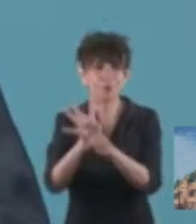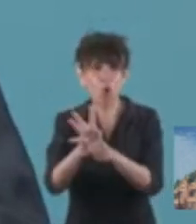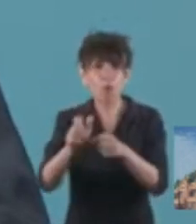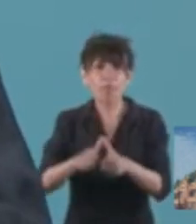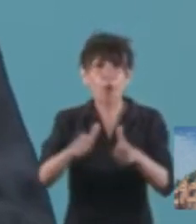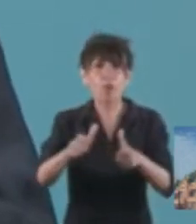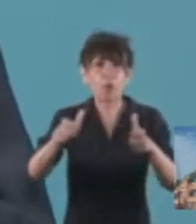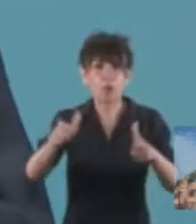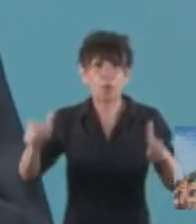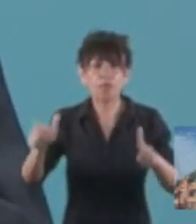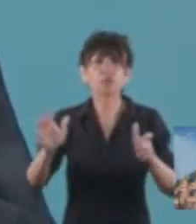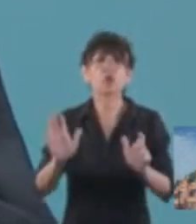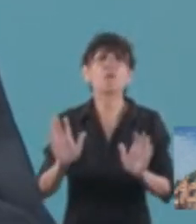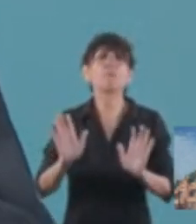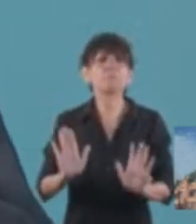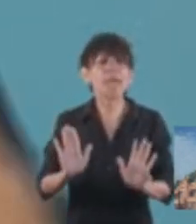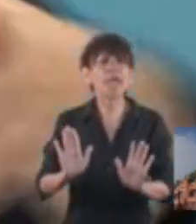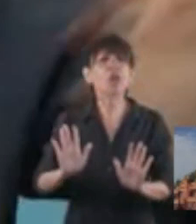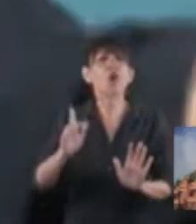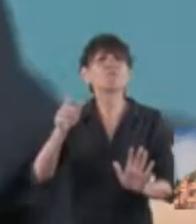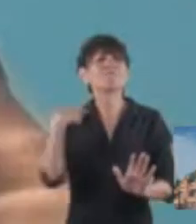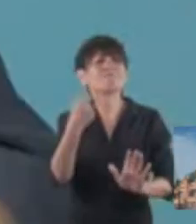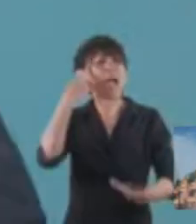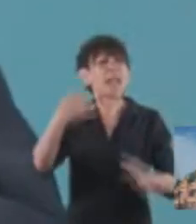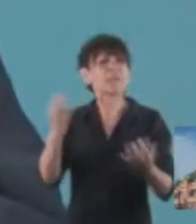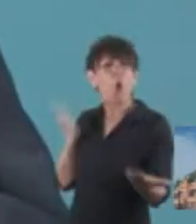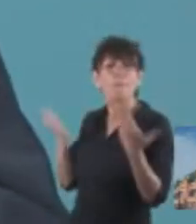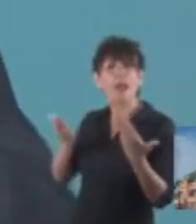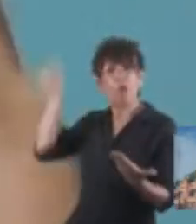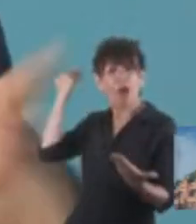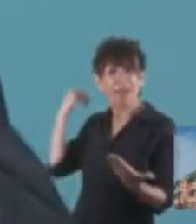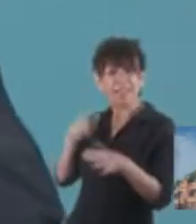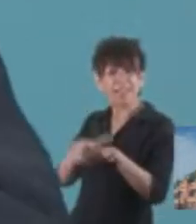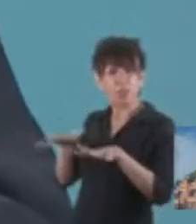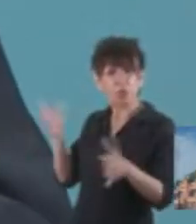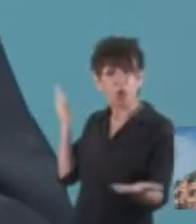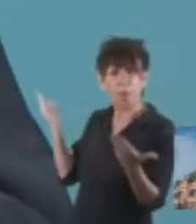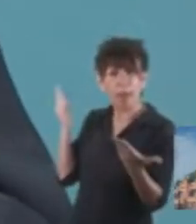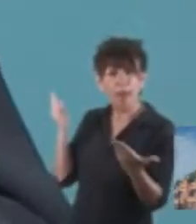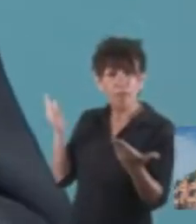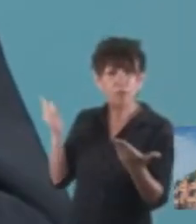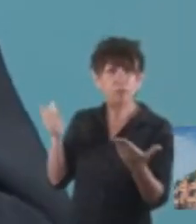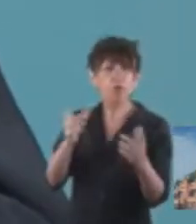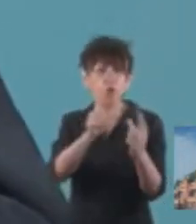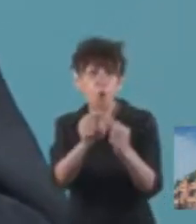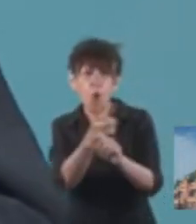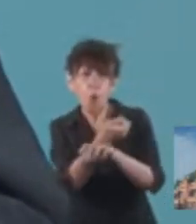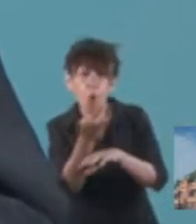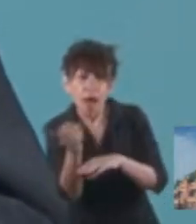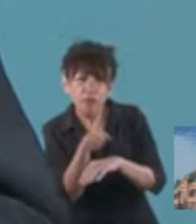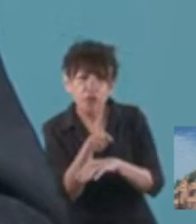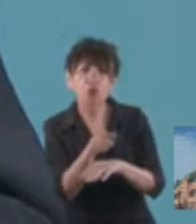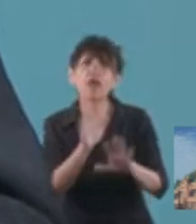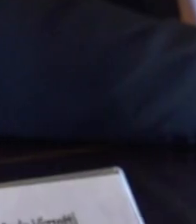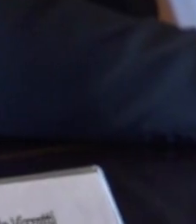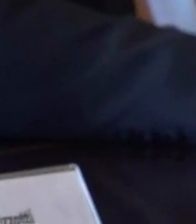casos de covid pero cuando se analiza Comparado con otras situaciones y cuando se analiza en números absolutos ese número